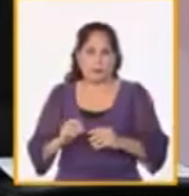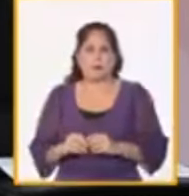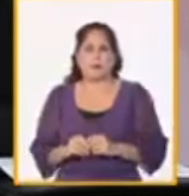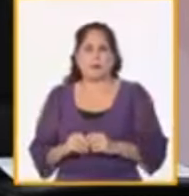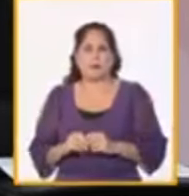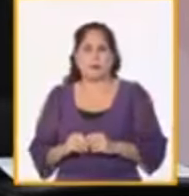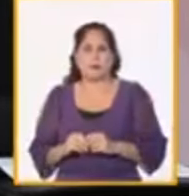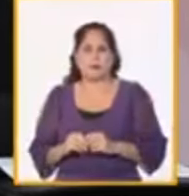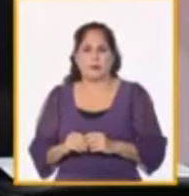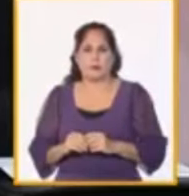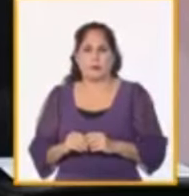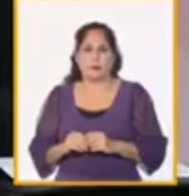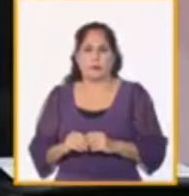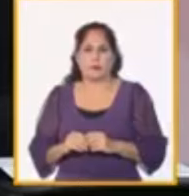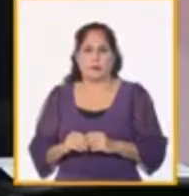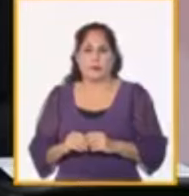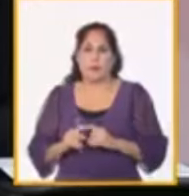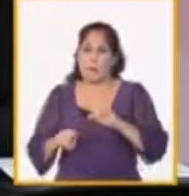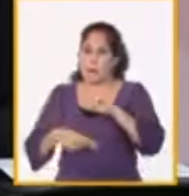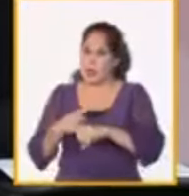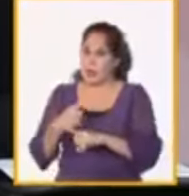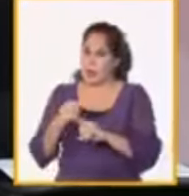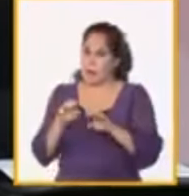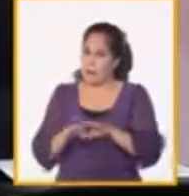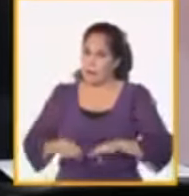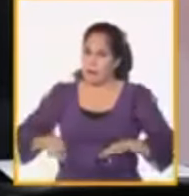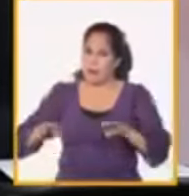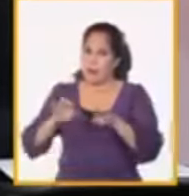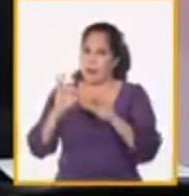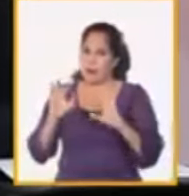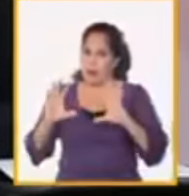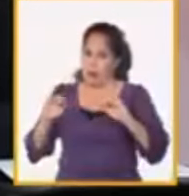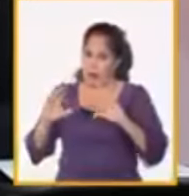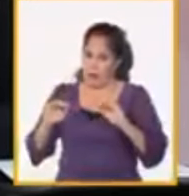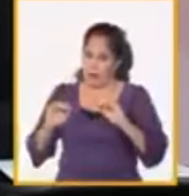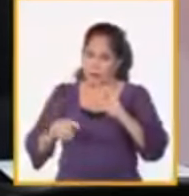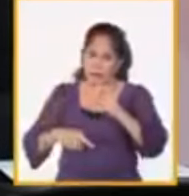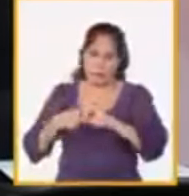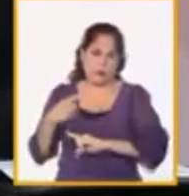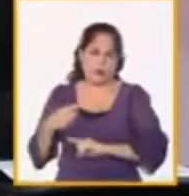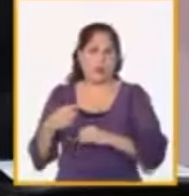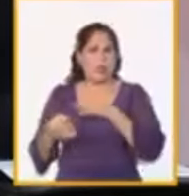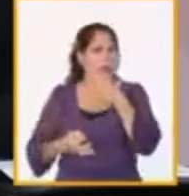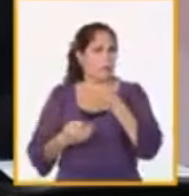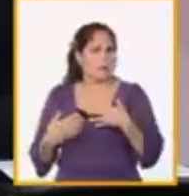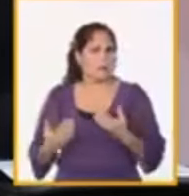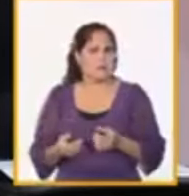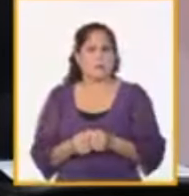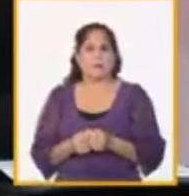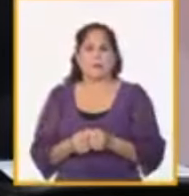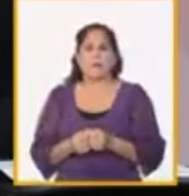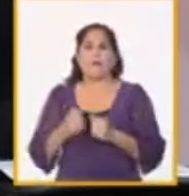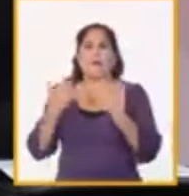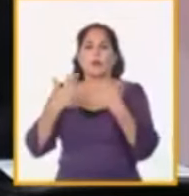que le agradezco y nos vemos nosotros mañana en una nueva mesa redonda. Estaremos hablando de la